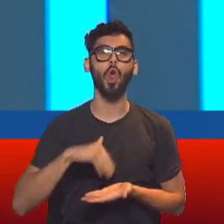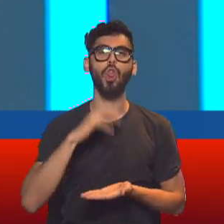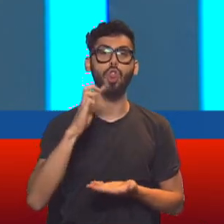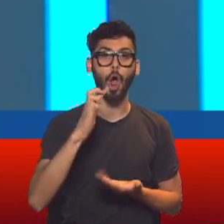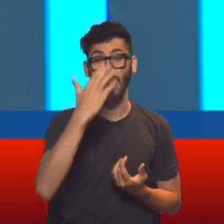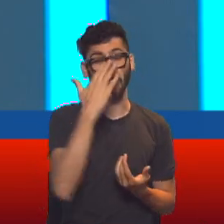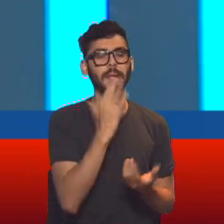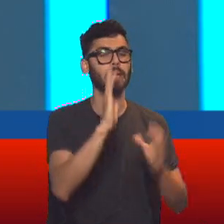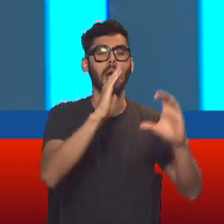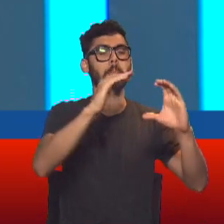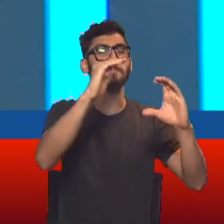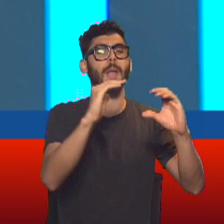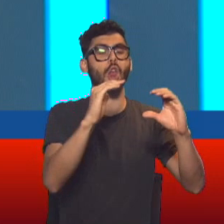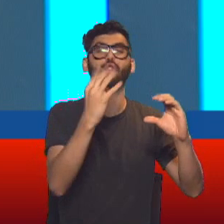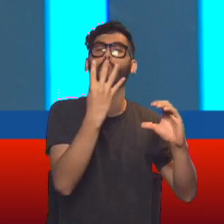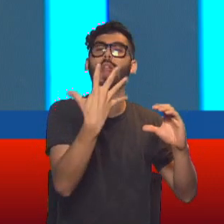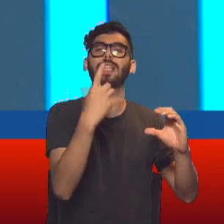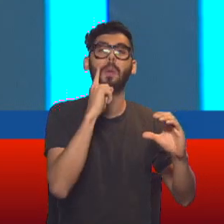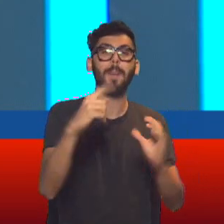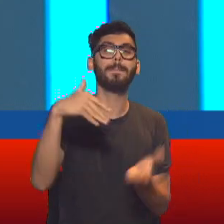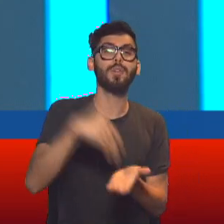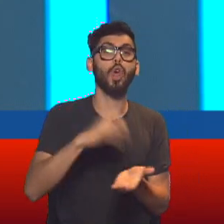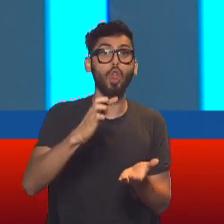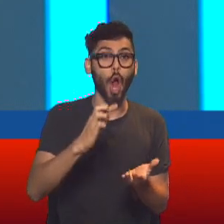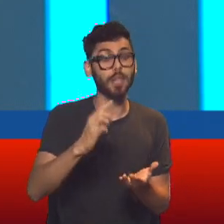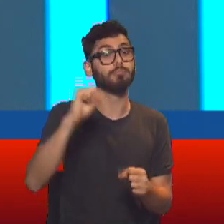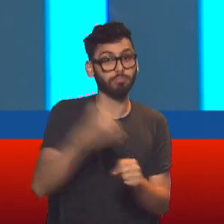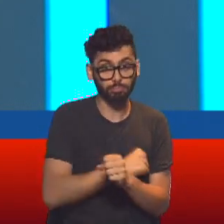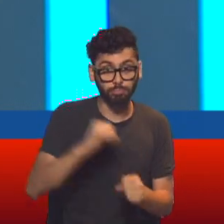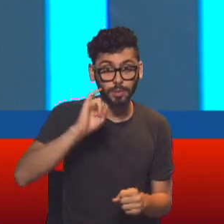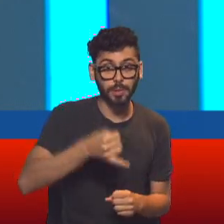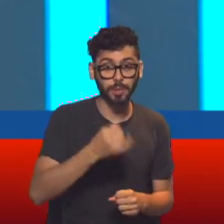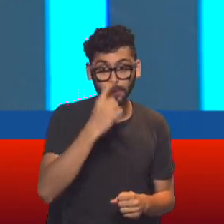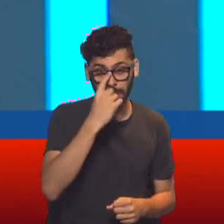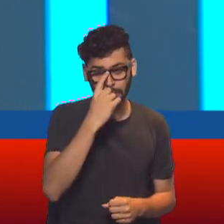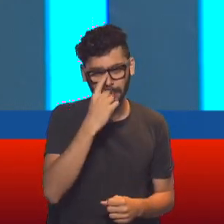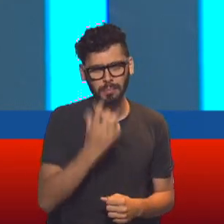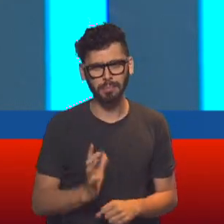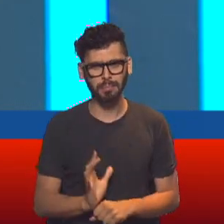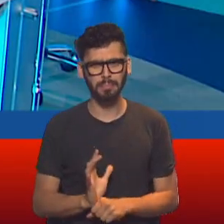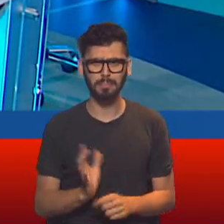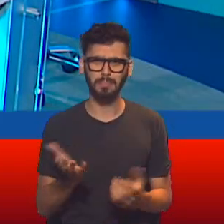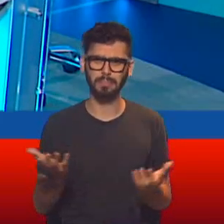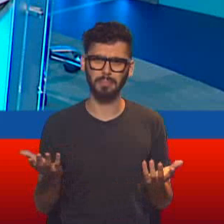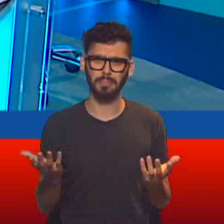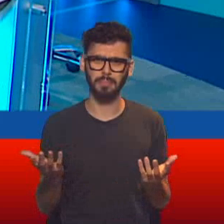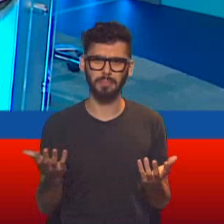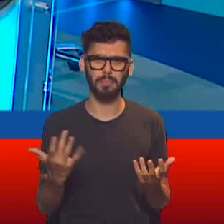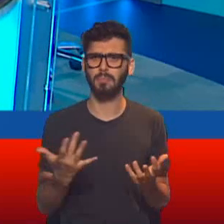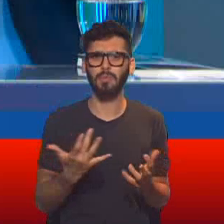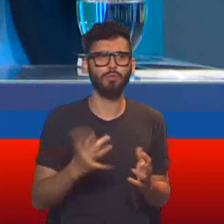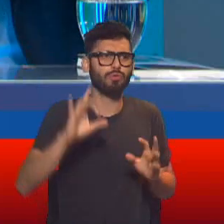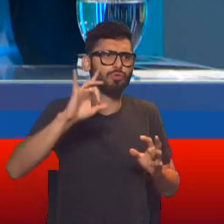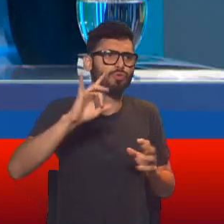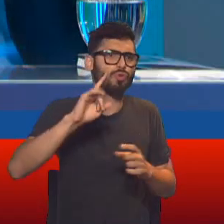de 45.000 millones de dólares y también se le otorgan. Es evidente que eso es únicamente político, tiene